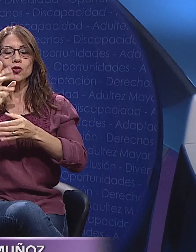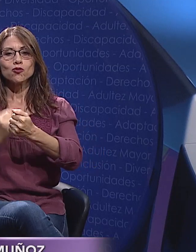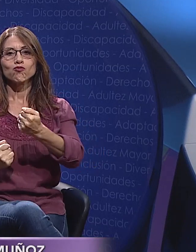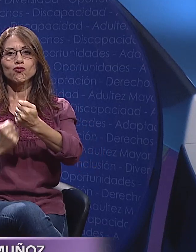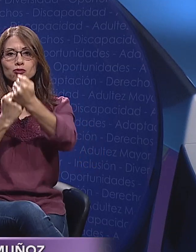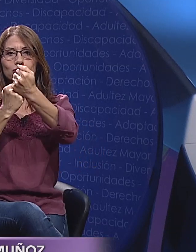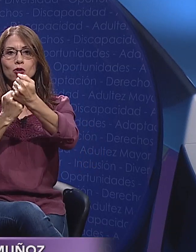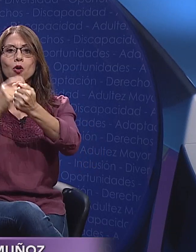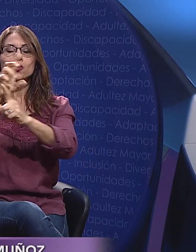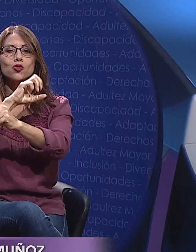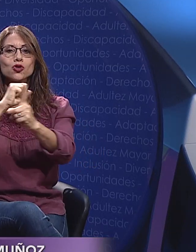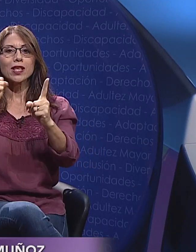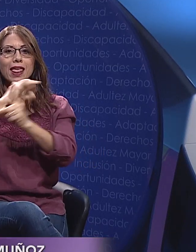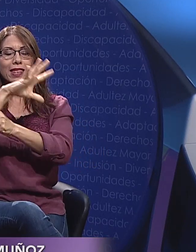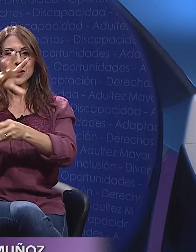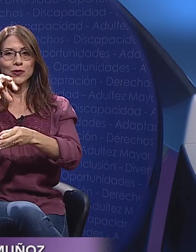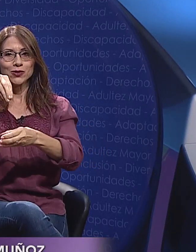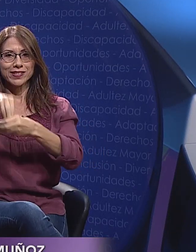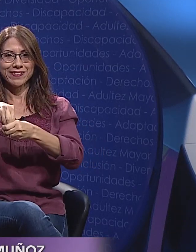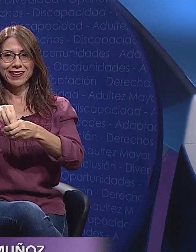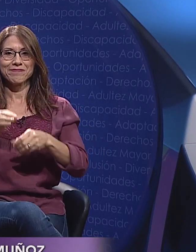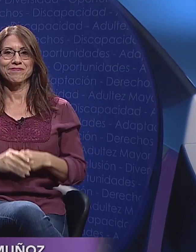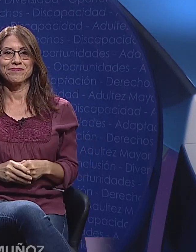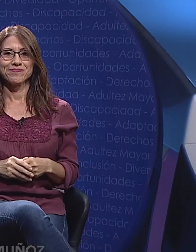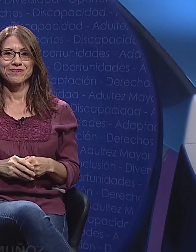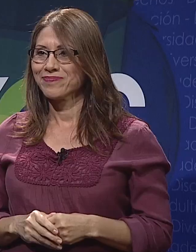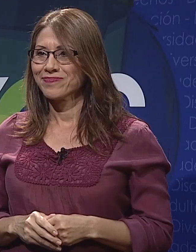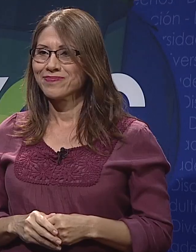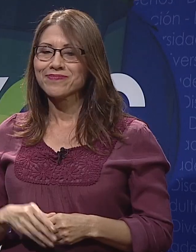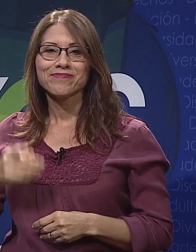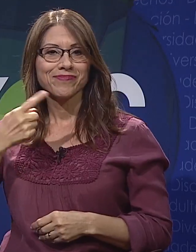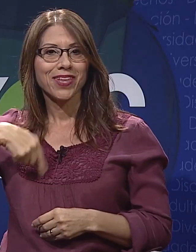movimiento para construir una sociedad más inclusiva.